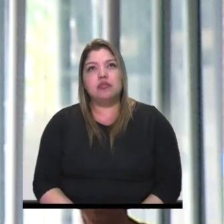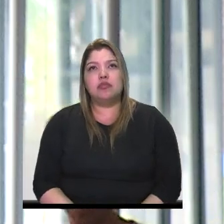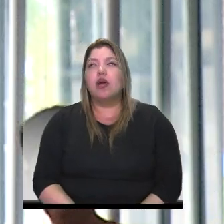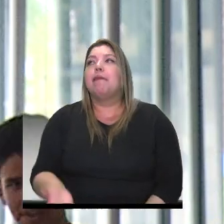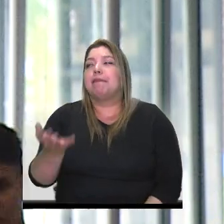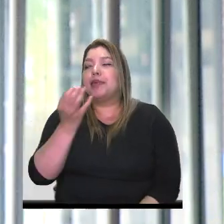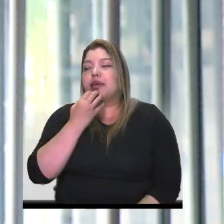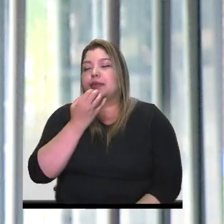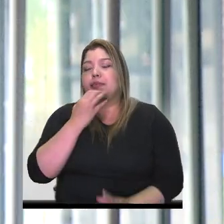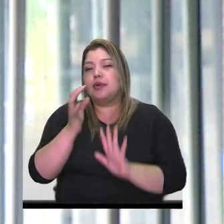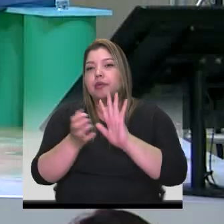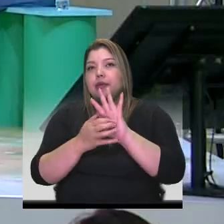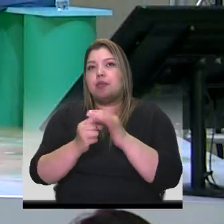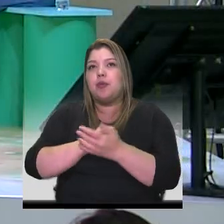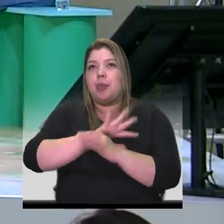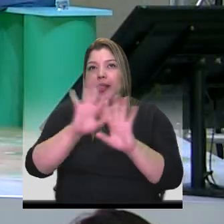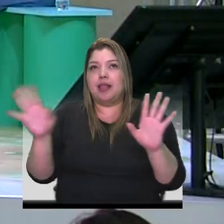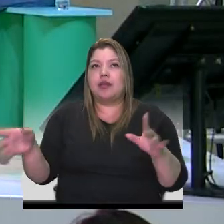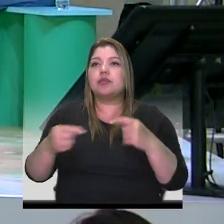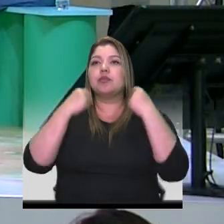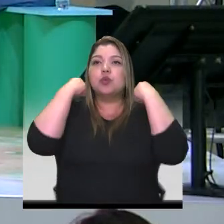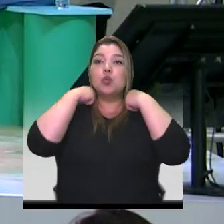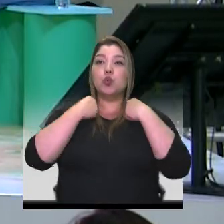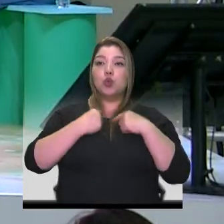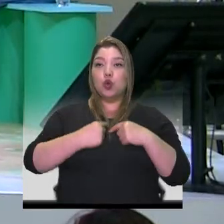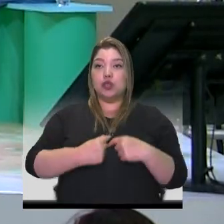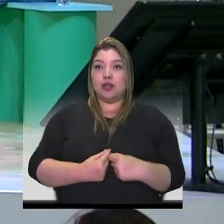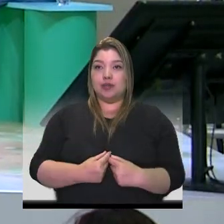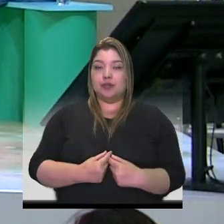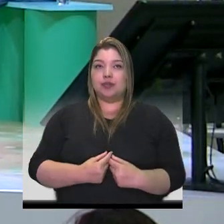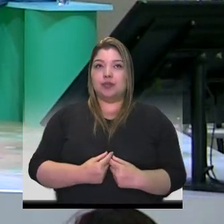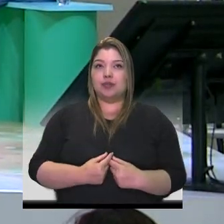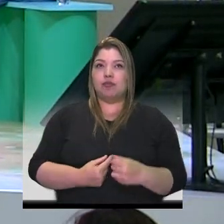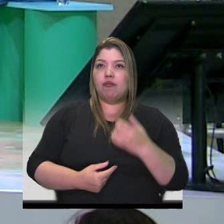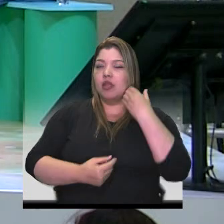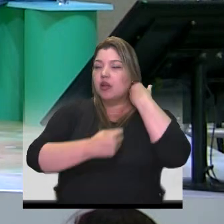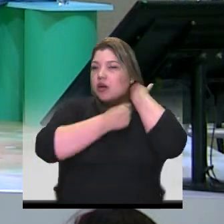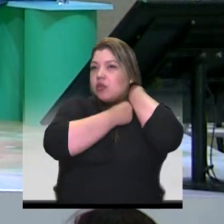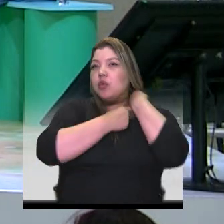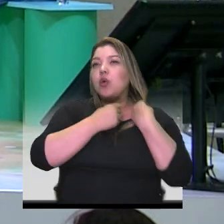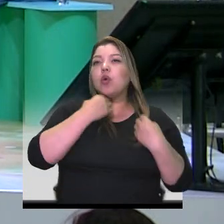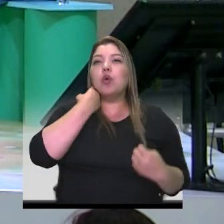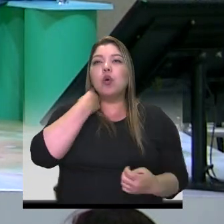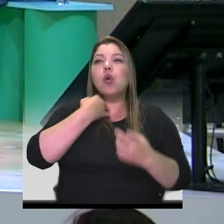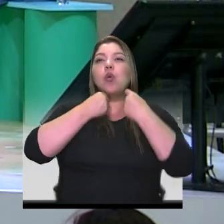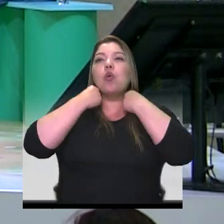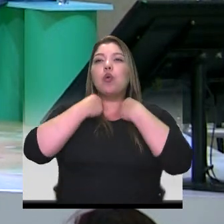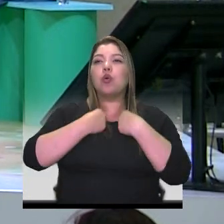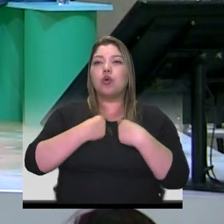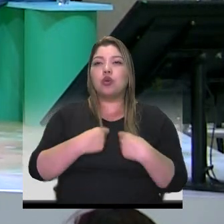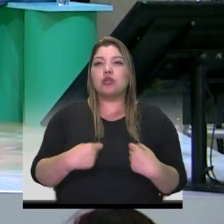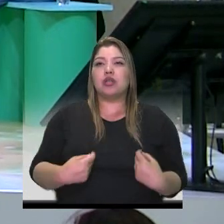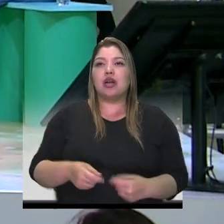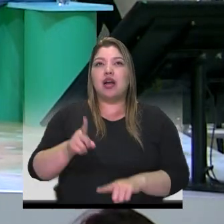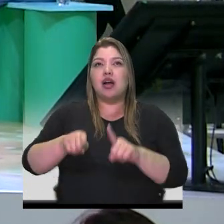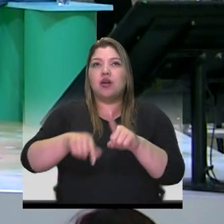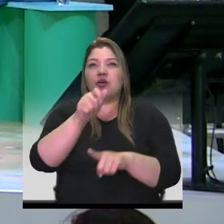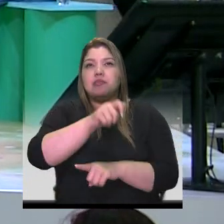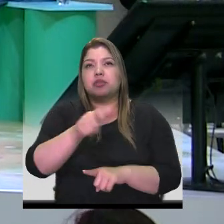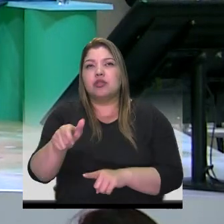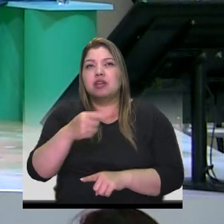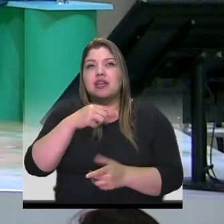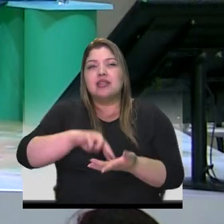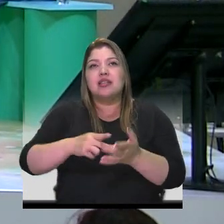es un collar, ¿cierto? Un collar, para la mayoría de pueblos indígenas, un collar es un elemento de protección